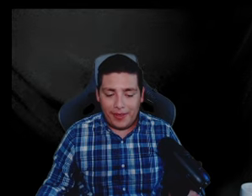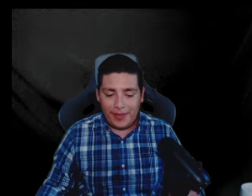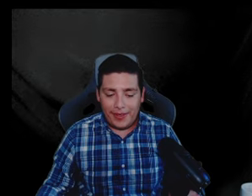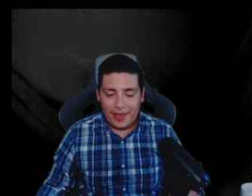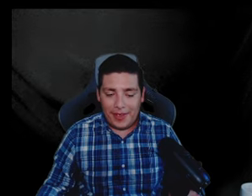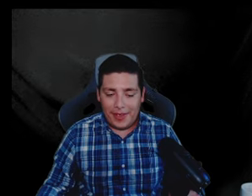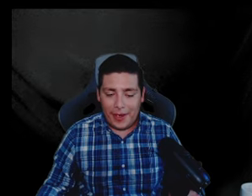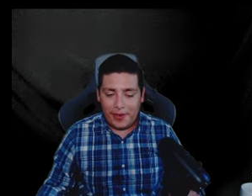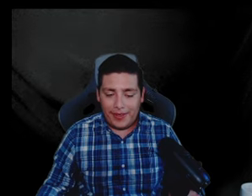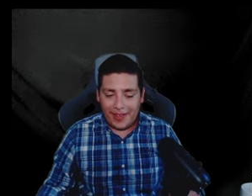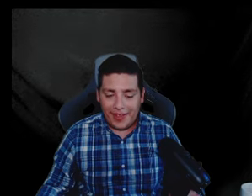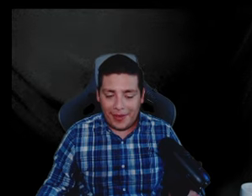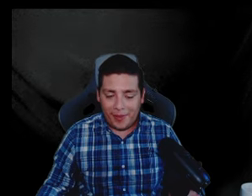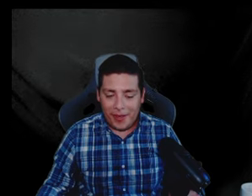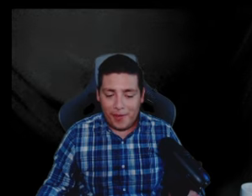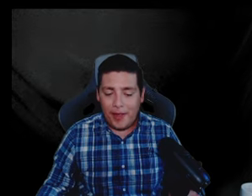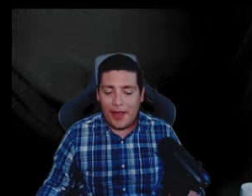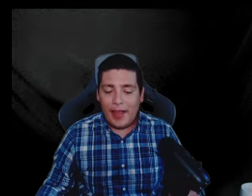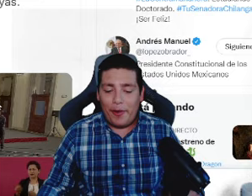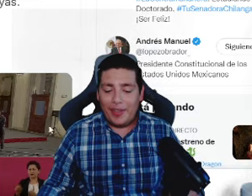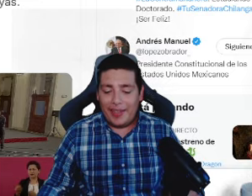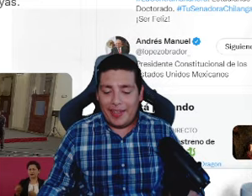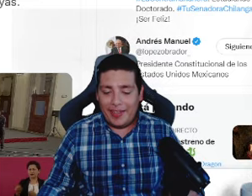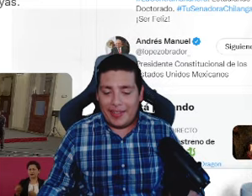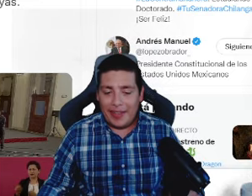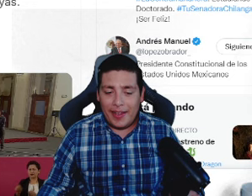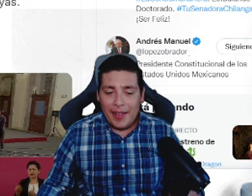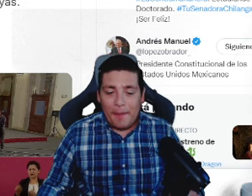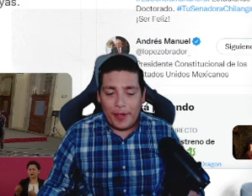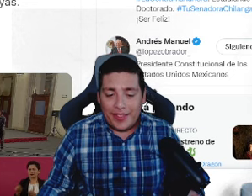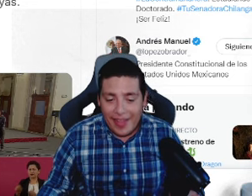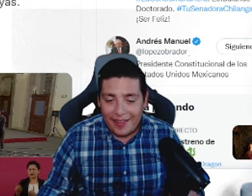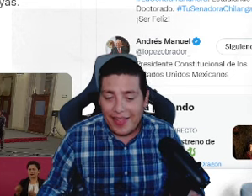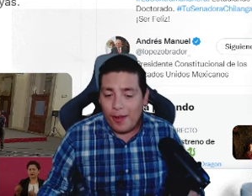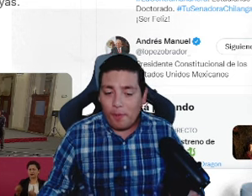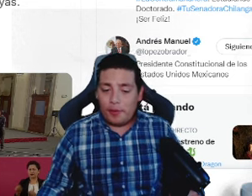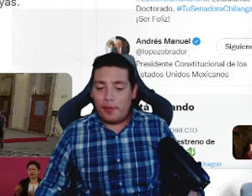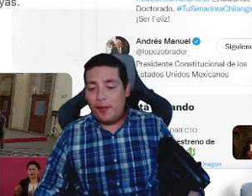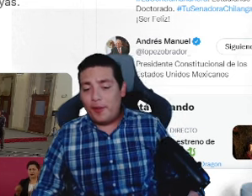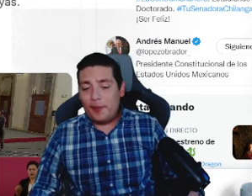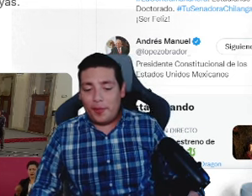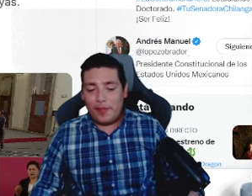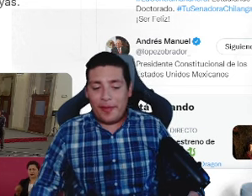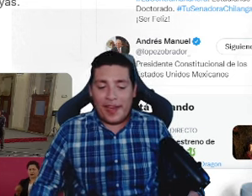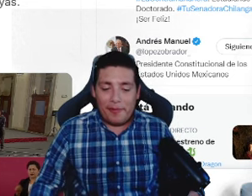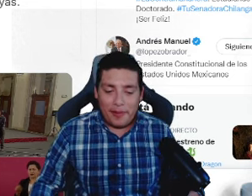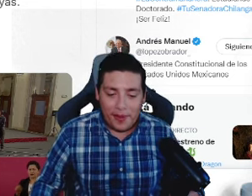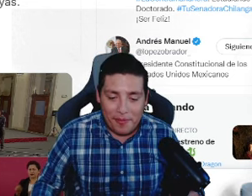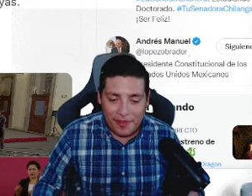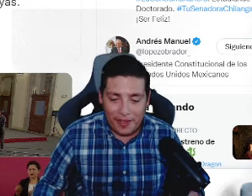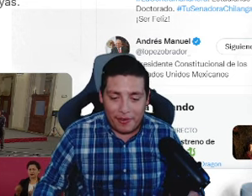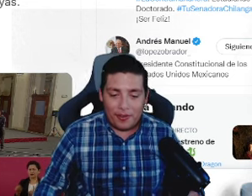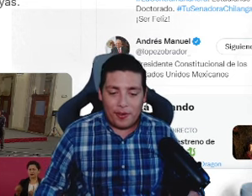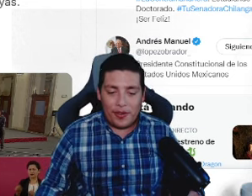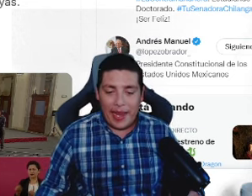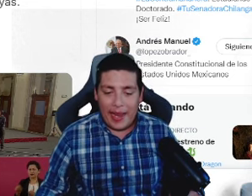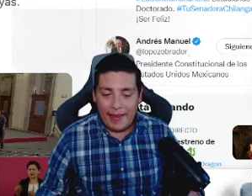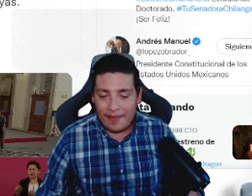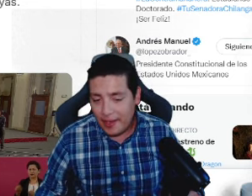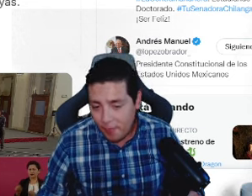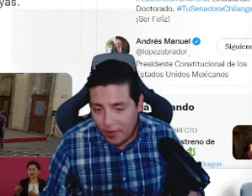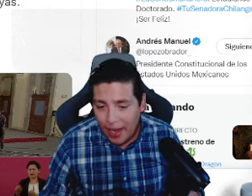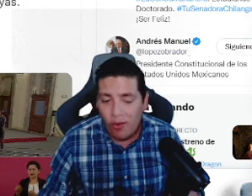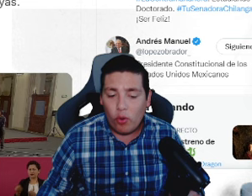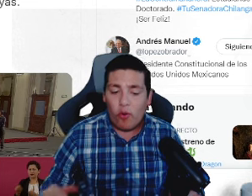espérenme, ahorita se los leo. Ahora sí, aquí está. Presidente López Obrador, después de ver el video de mi intervención